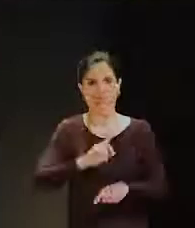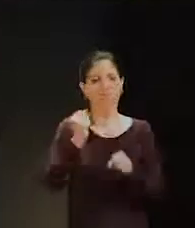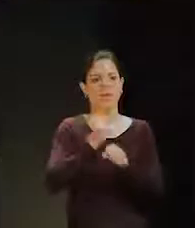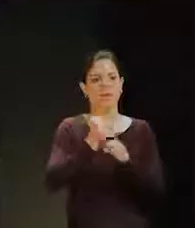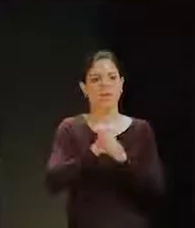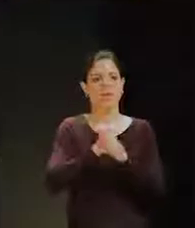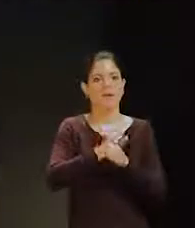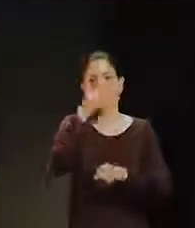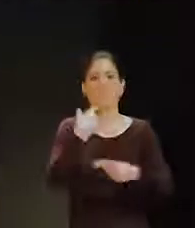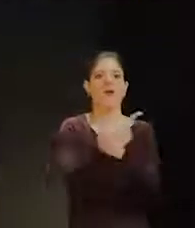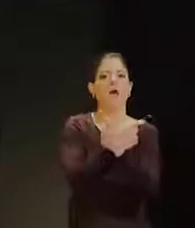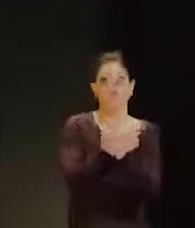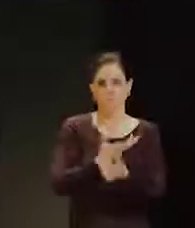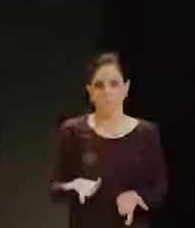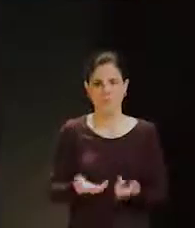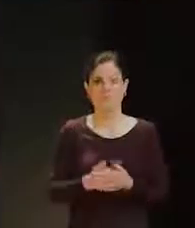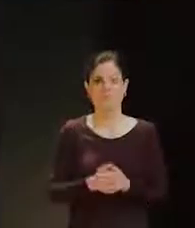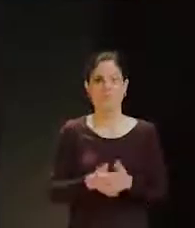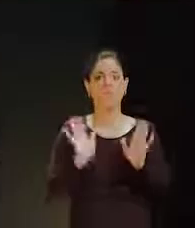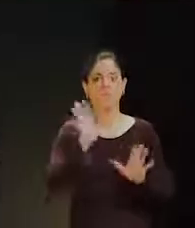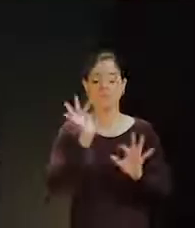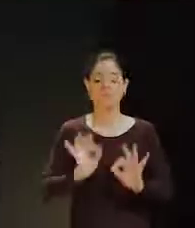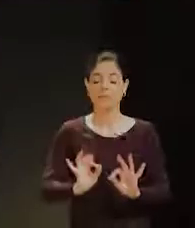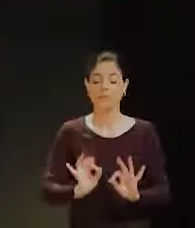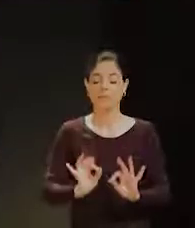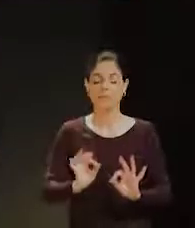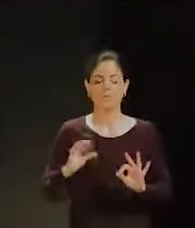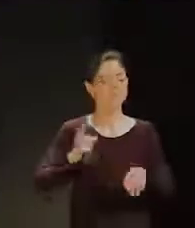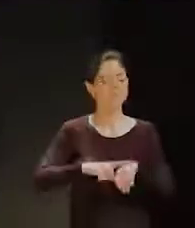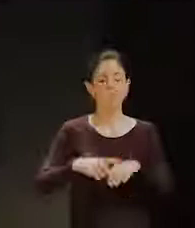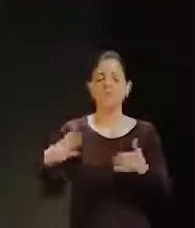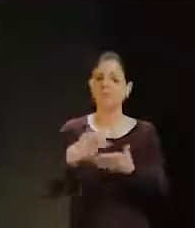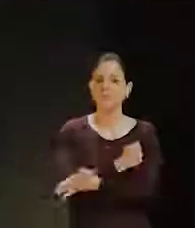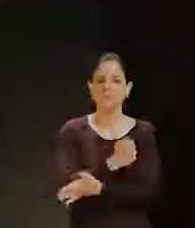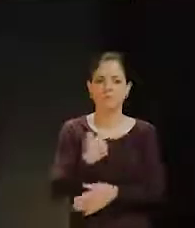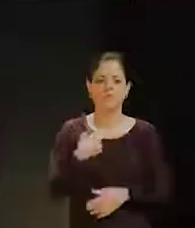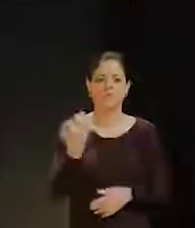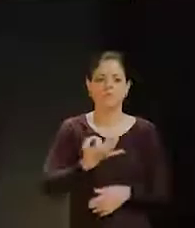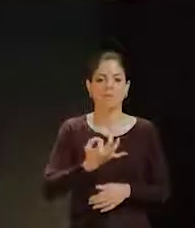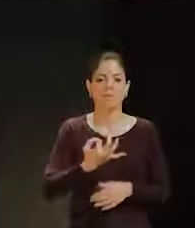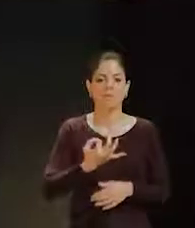trabajar en Austria. Pero en este momento, todo el tiempo yo tengo que